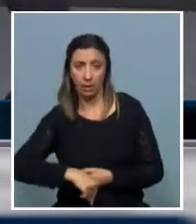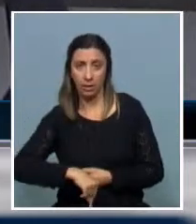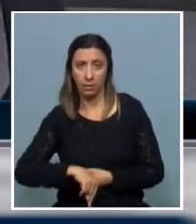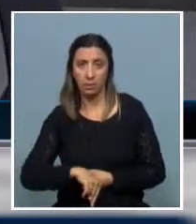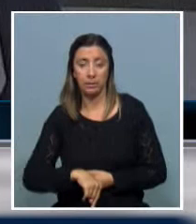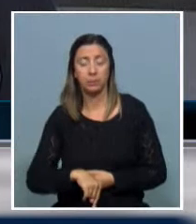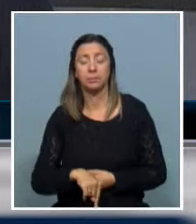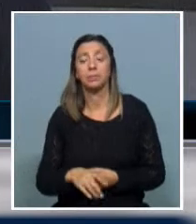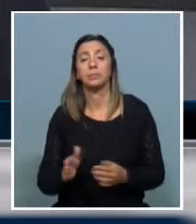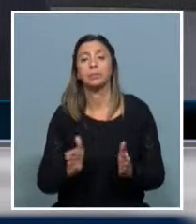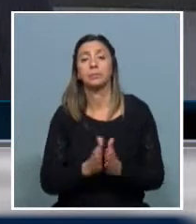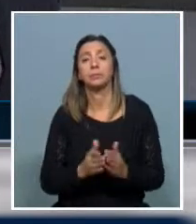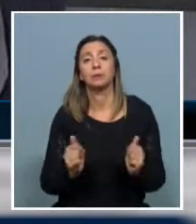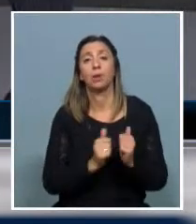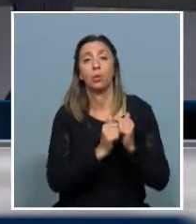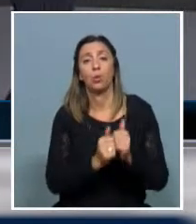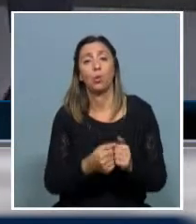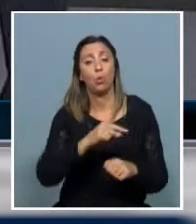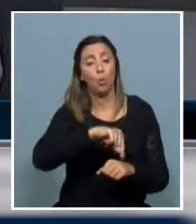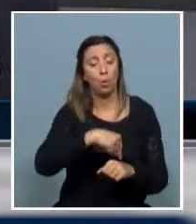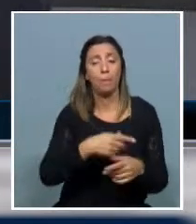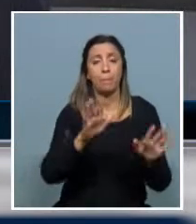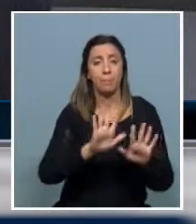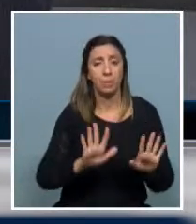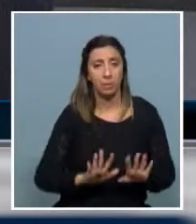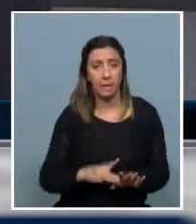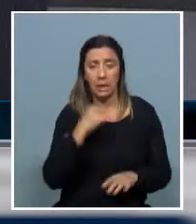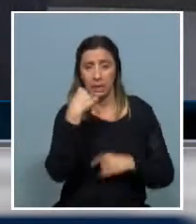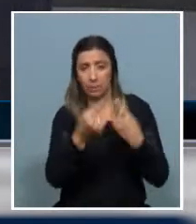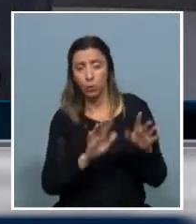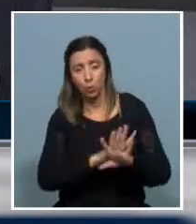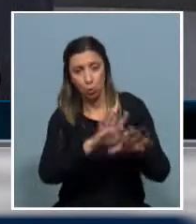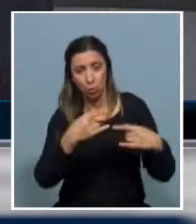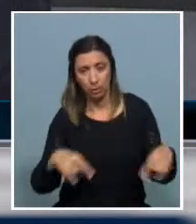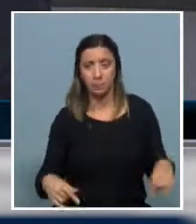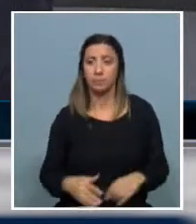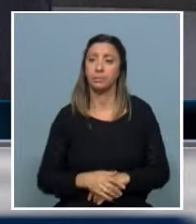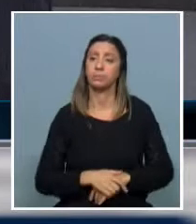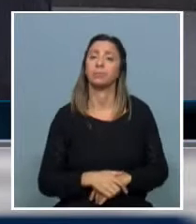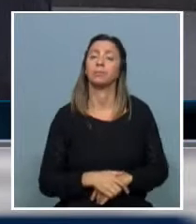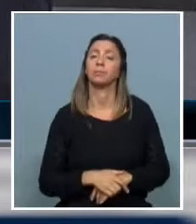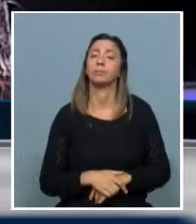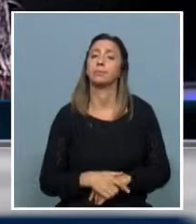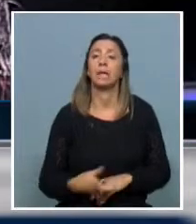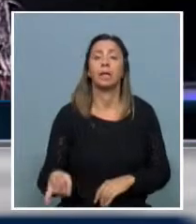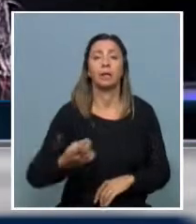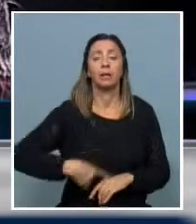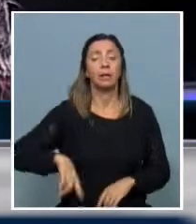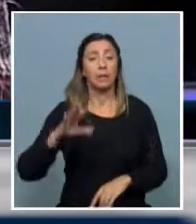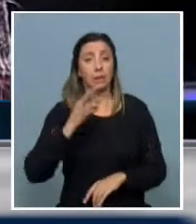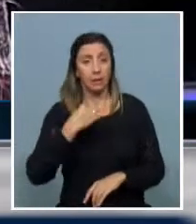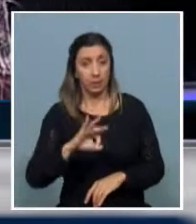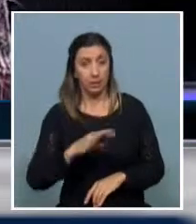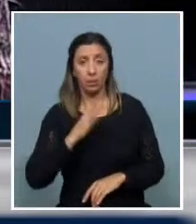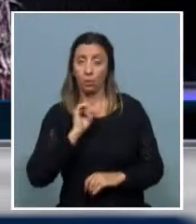que se encuentra con nosotros y nos va a estar acompañando durante la próxima hora y viene preparada para responder todo. Por supuesto. Nosotros debemos dar un